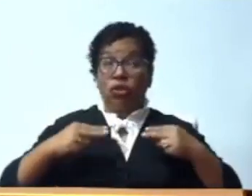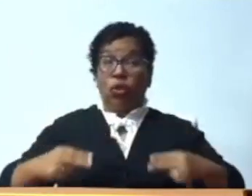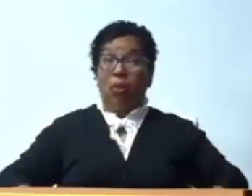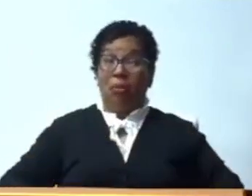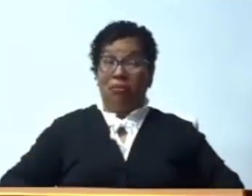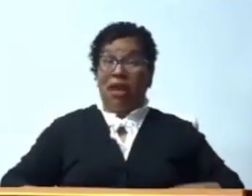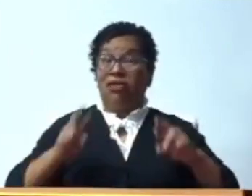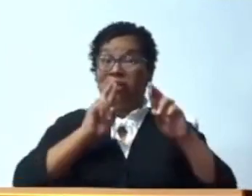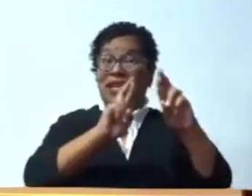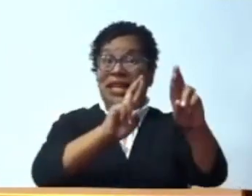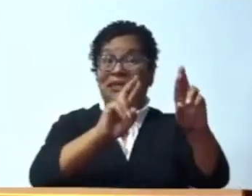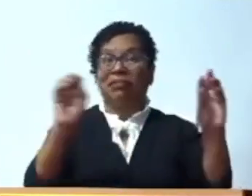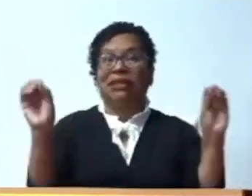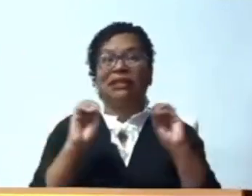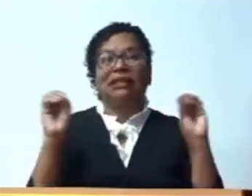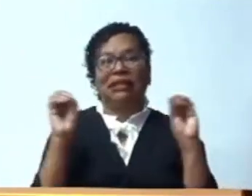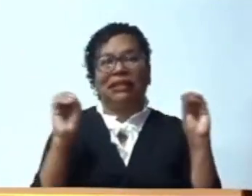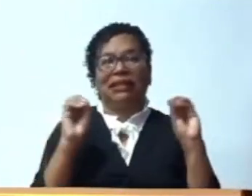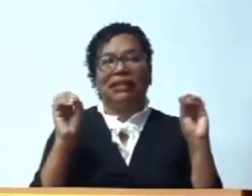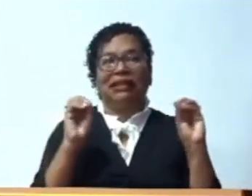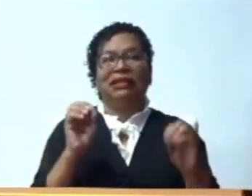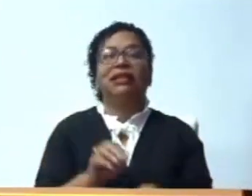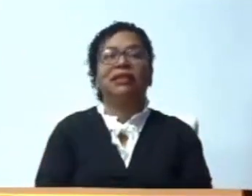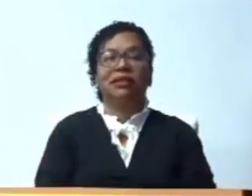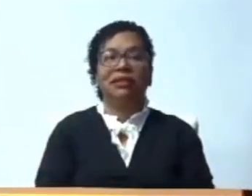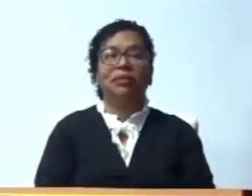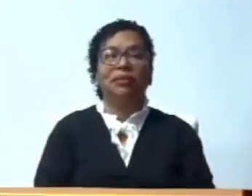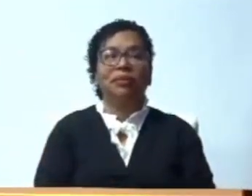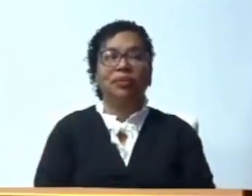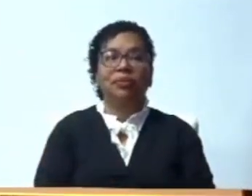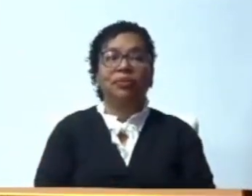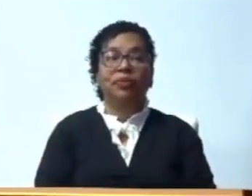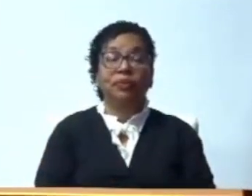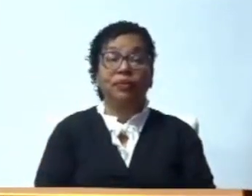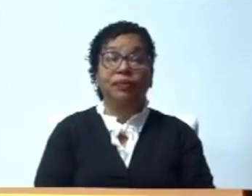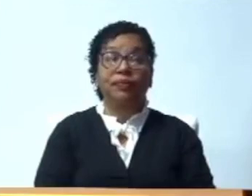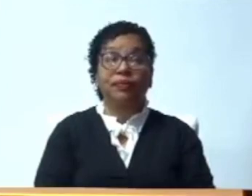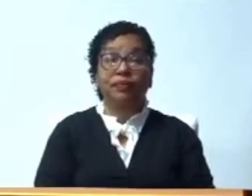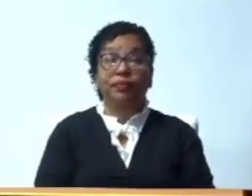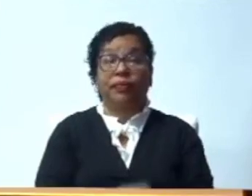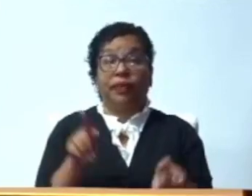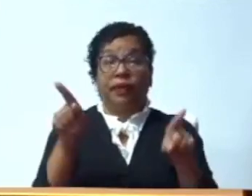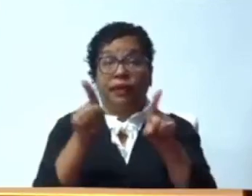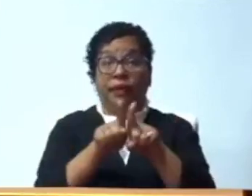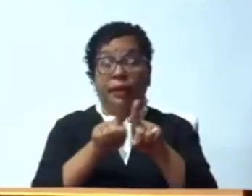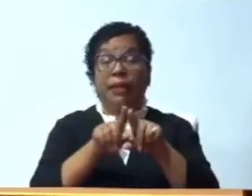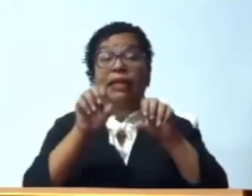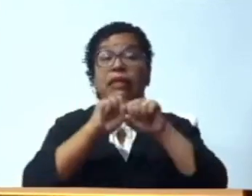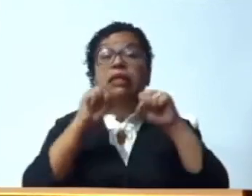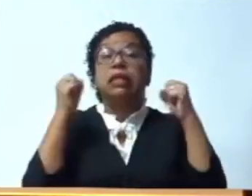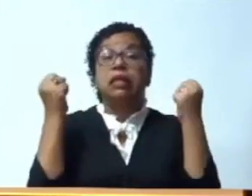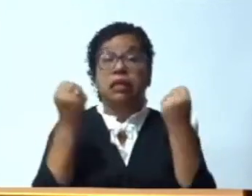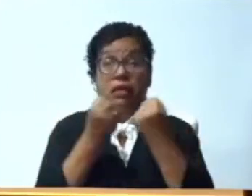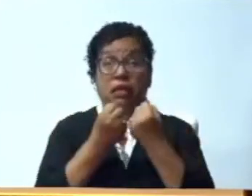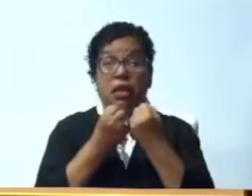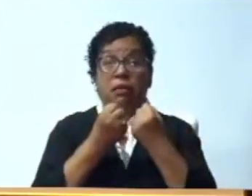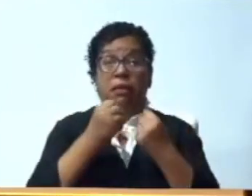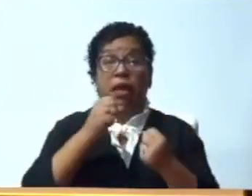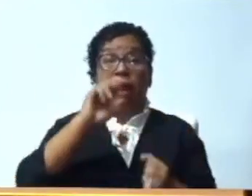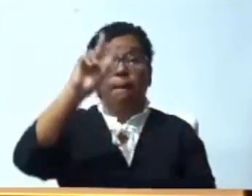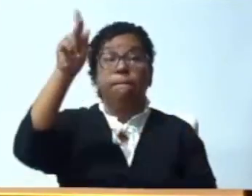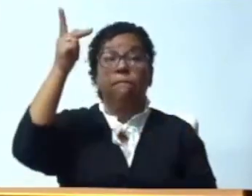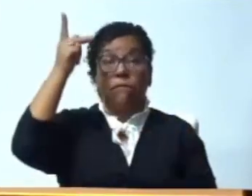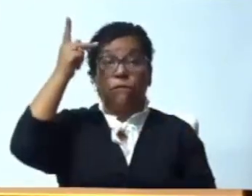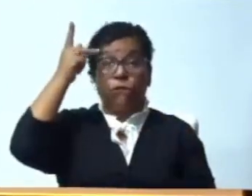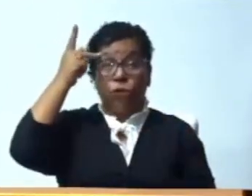sino que también amenaza la estabilidad política y social